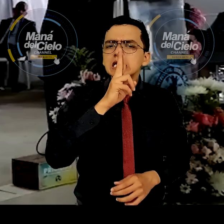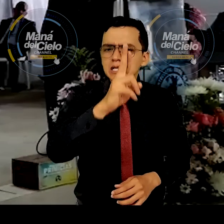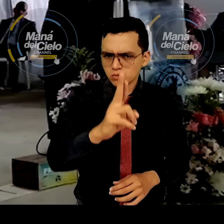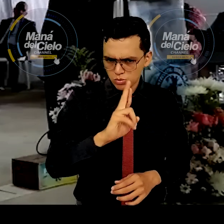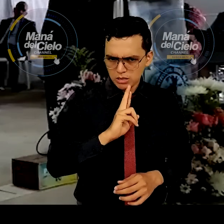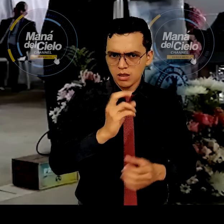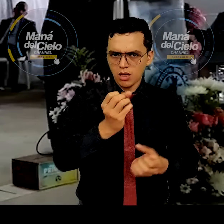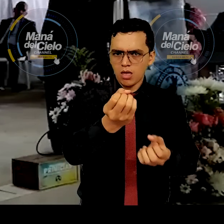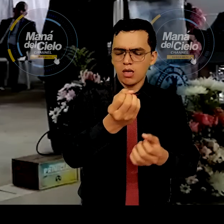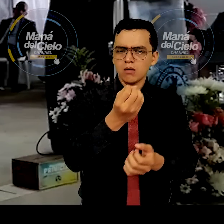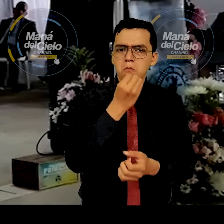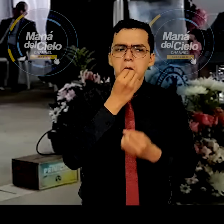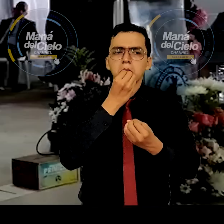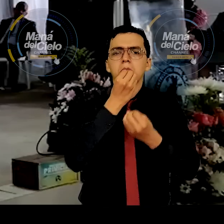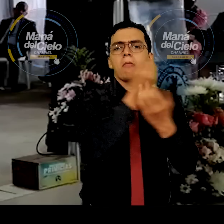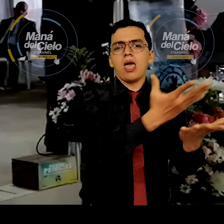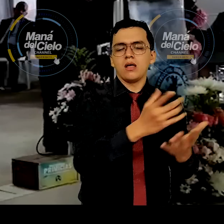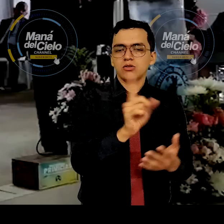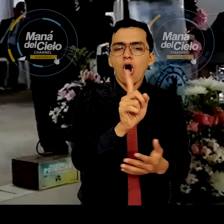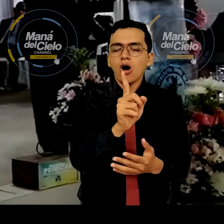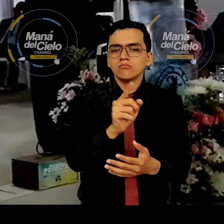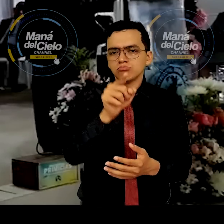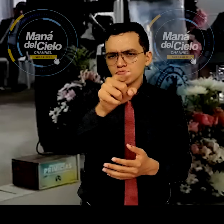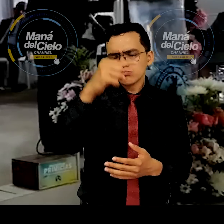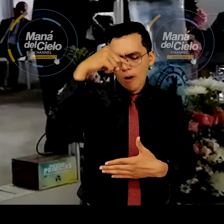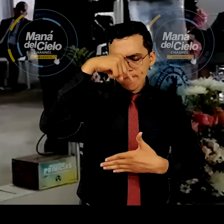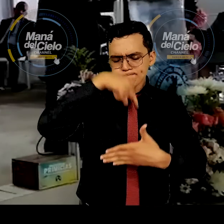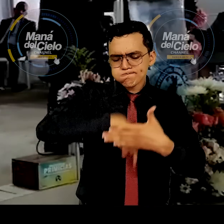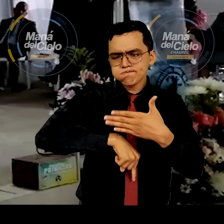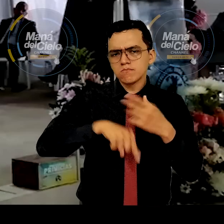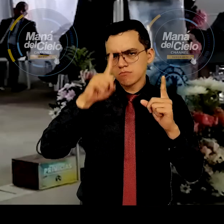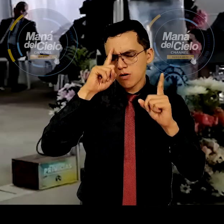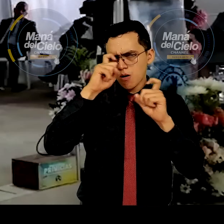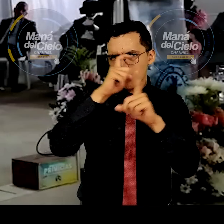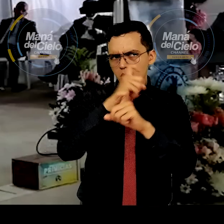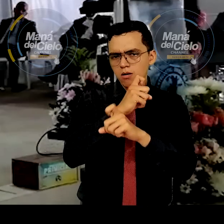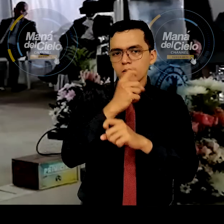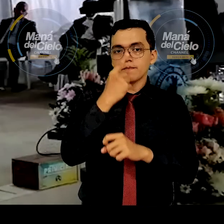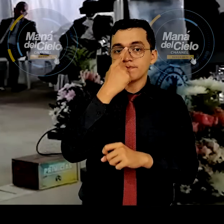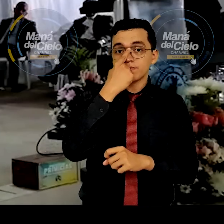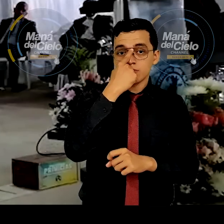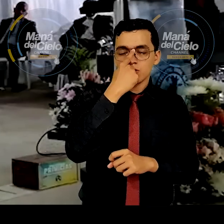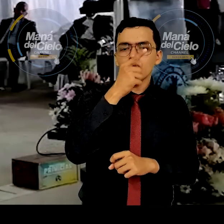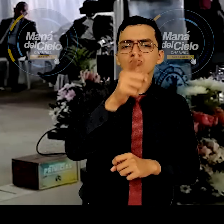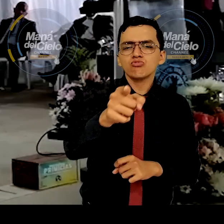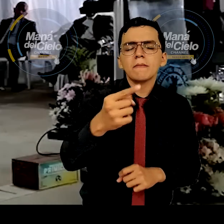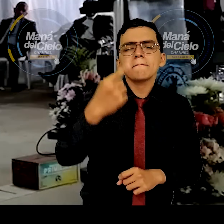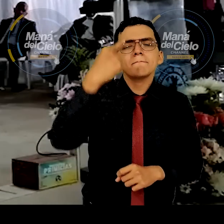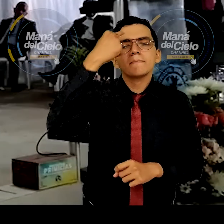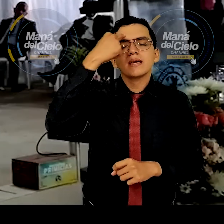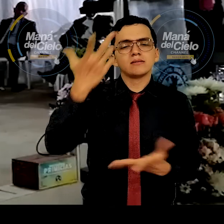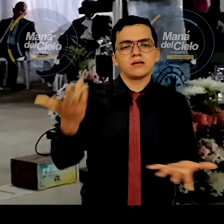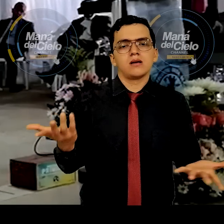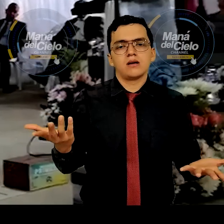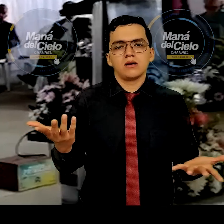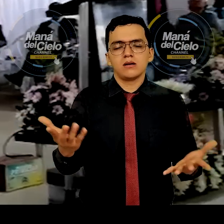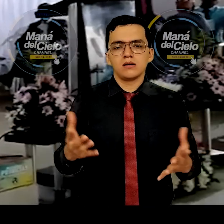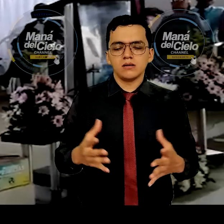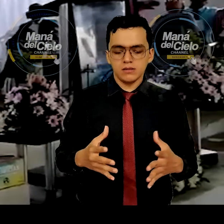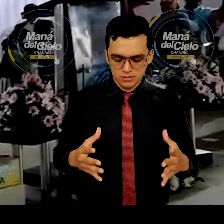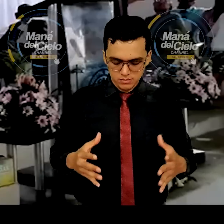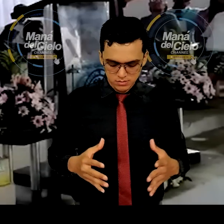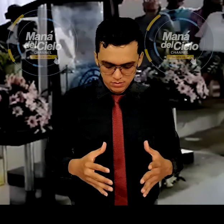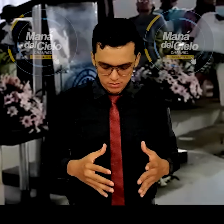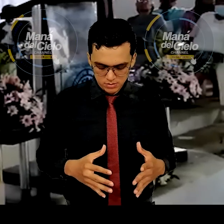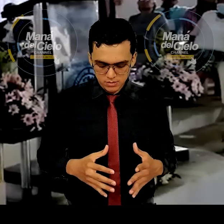Es una pregunta retórica para que tú te la respondas allá. ¿En qué pienso yo? Voy